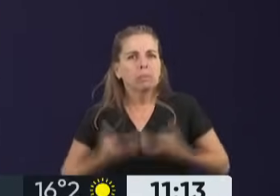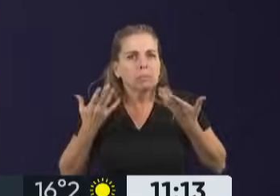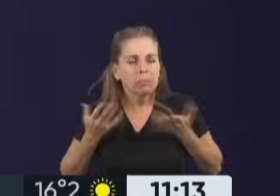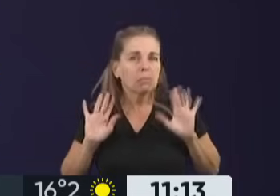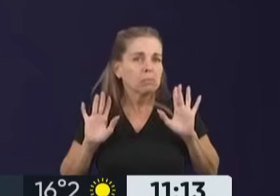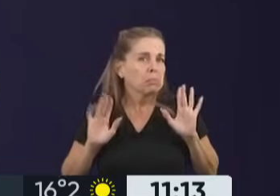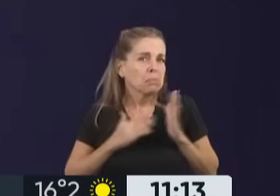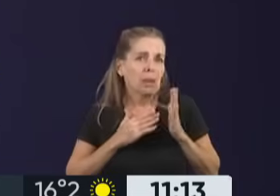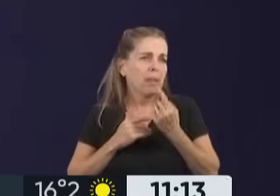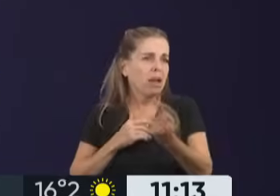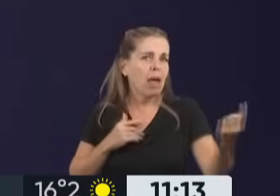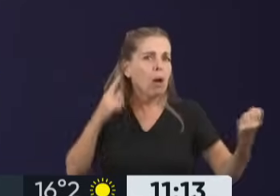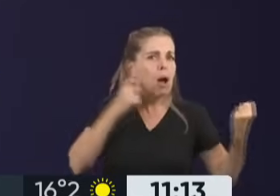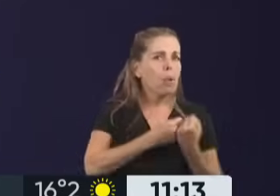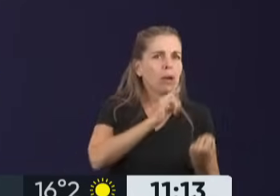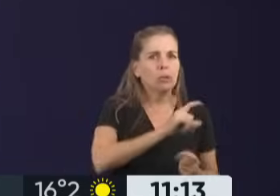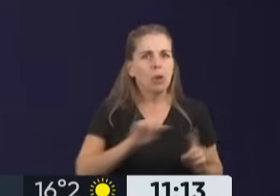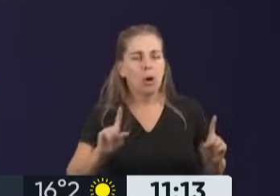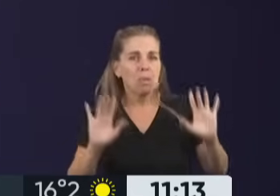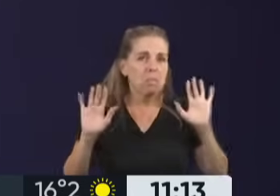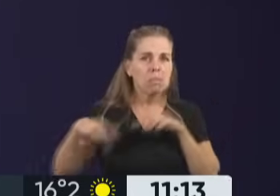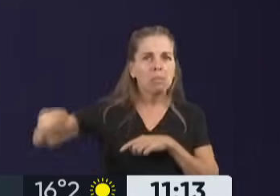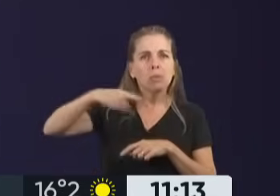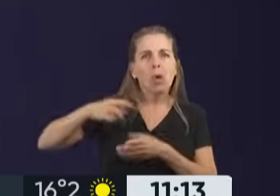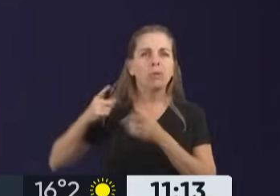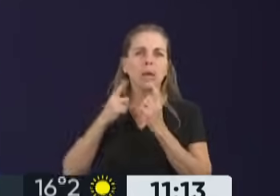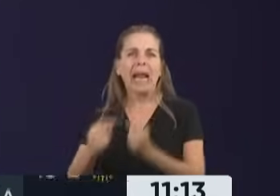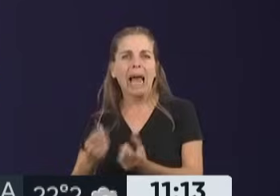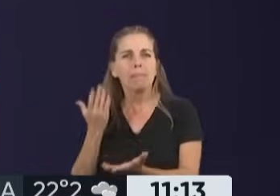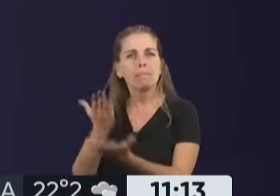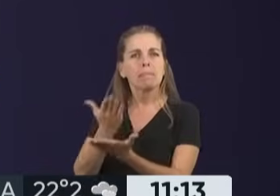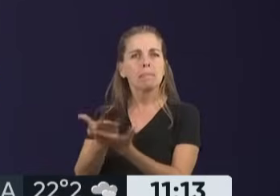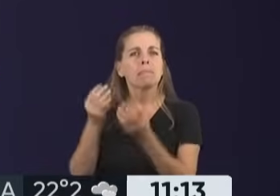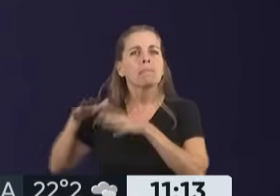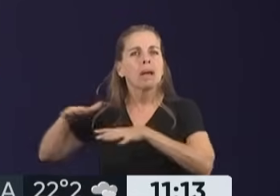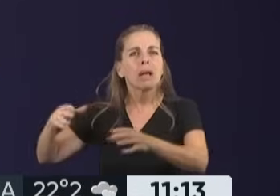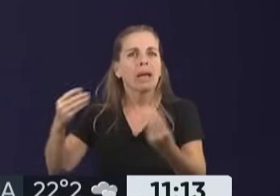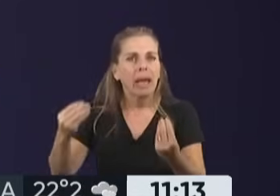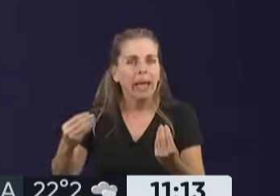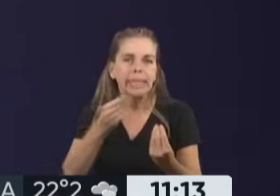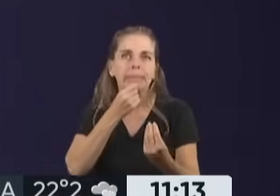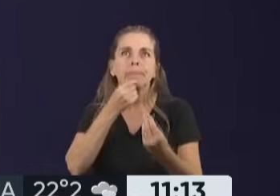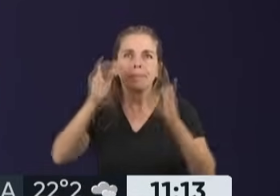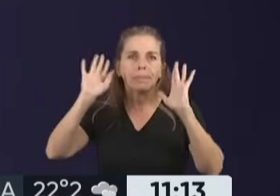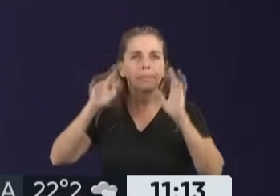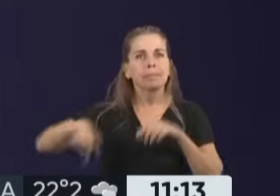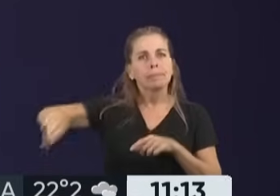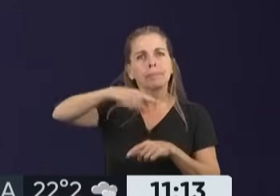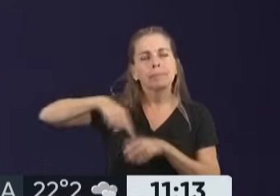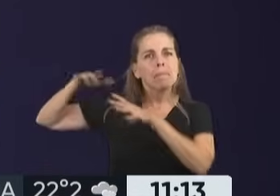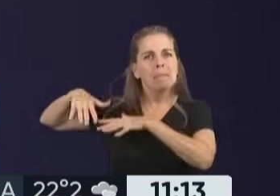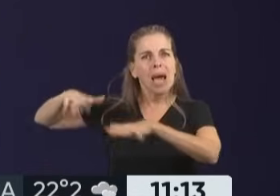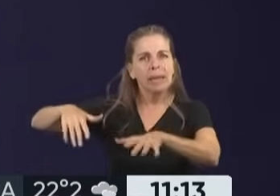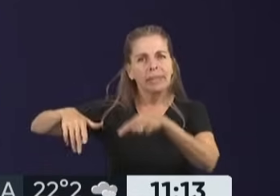acuerdo en el punto del reclamo, porque si el punto del reclamo es, o la posición de la